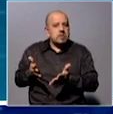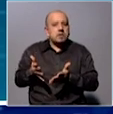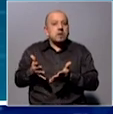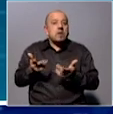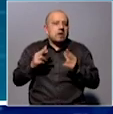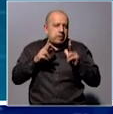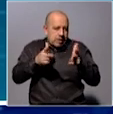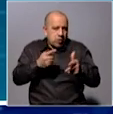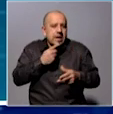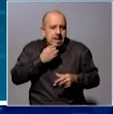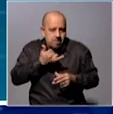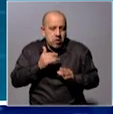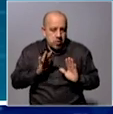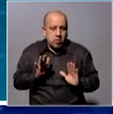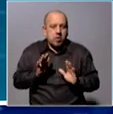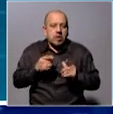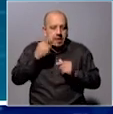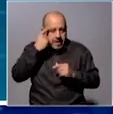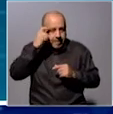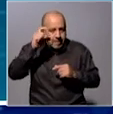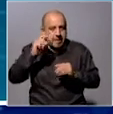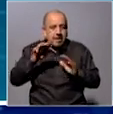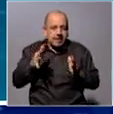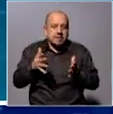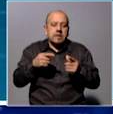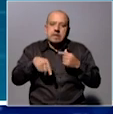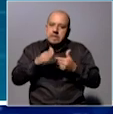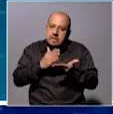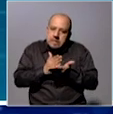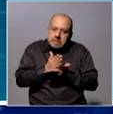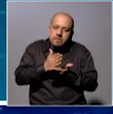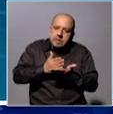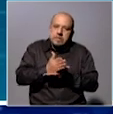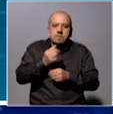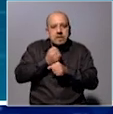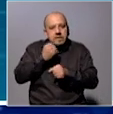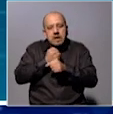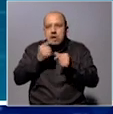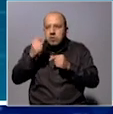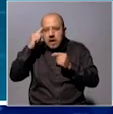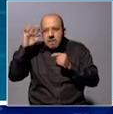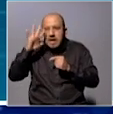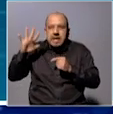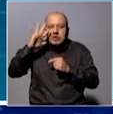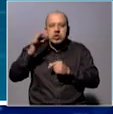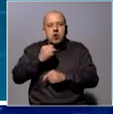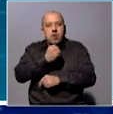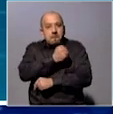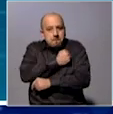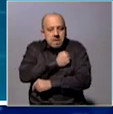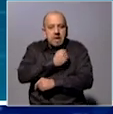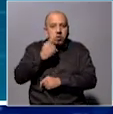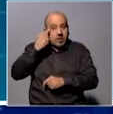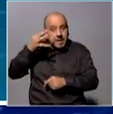Digo a modo de ejemplo, la idea es obviamente siempre trabajar sobre las fantasías, sobre los miedos, sobre las realidades que